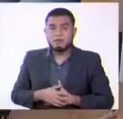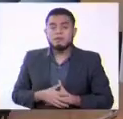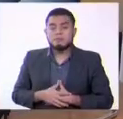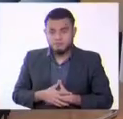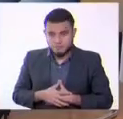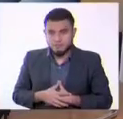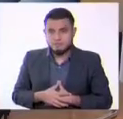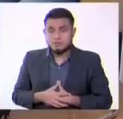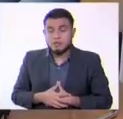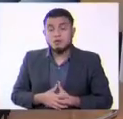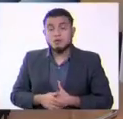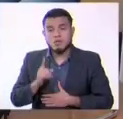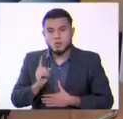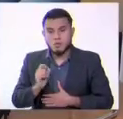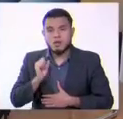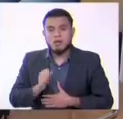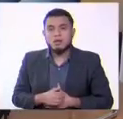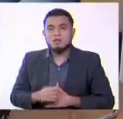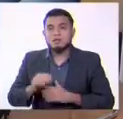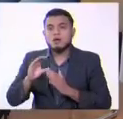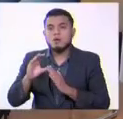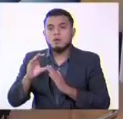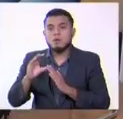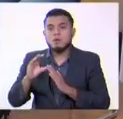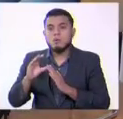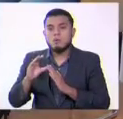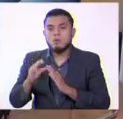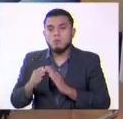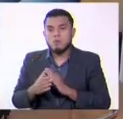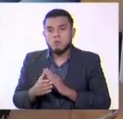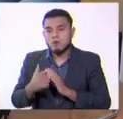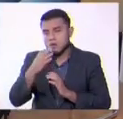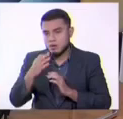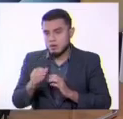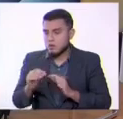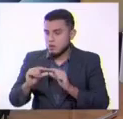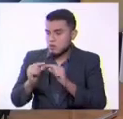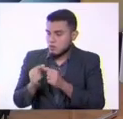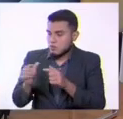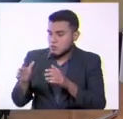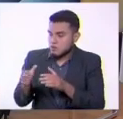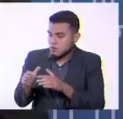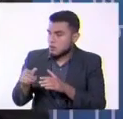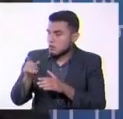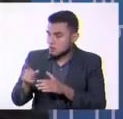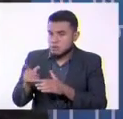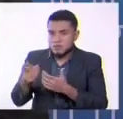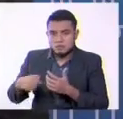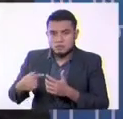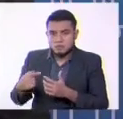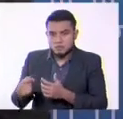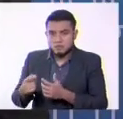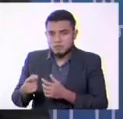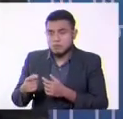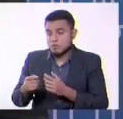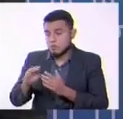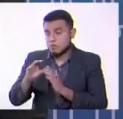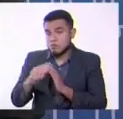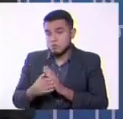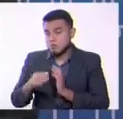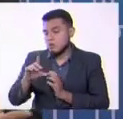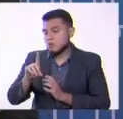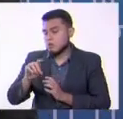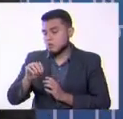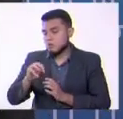es, pero también estas culturas, aunque sean con grupos minoritarios, están incidiendo en la cultura dominante y está